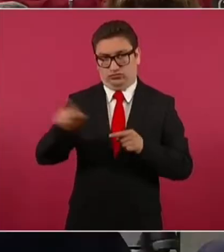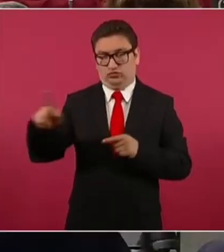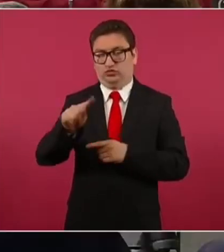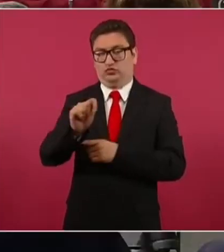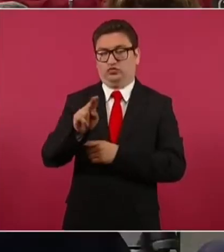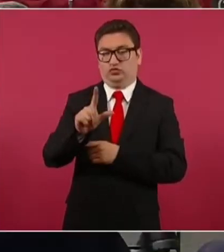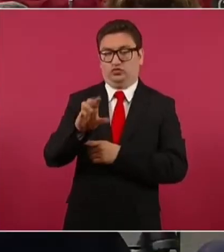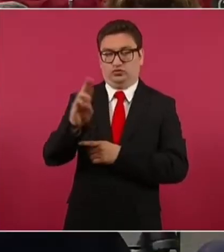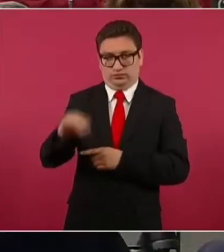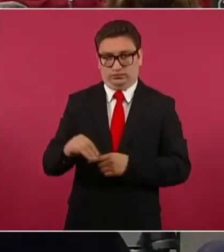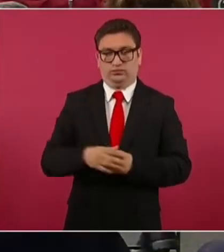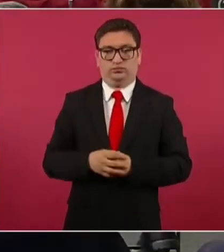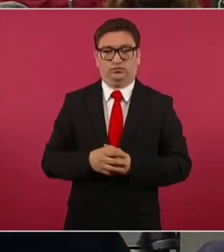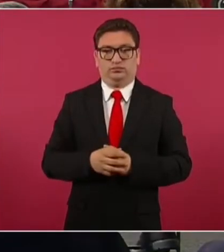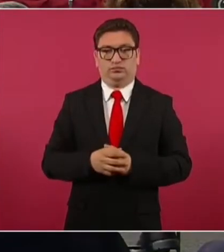Tulum,